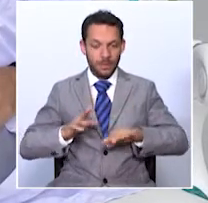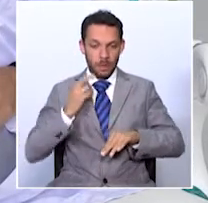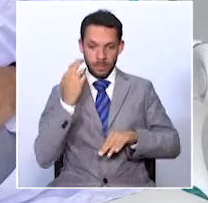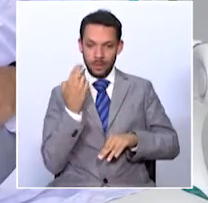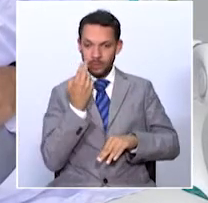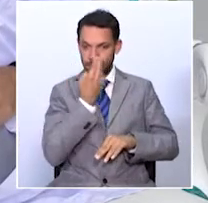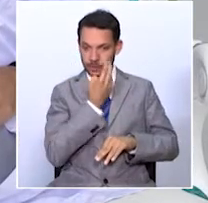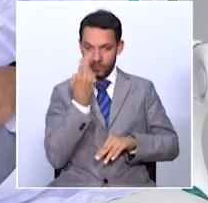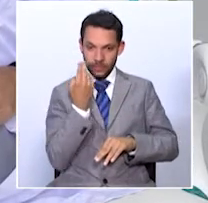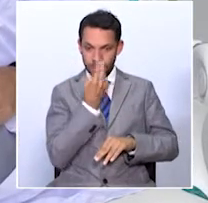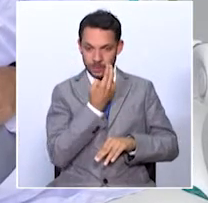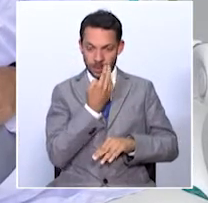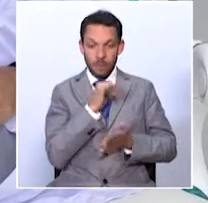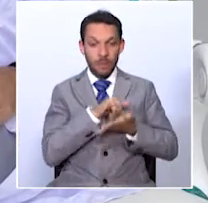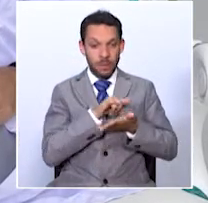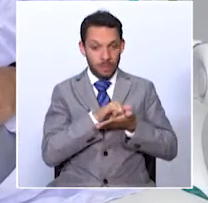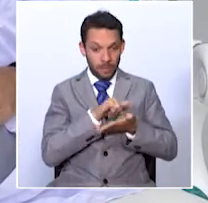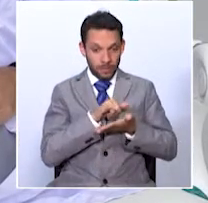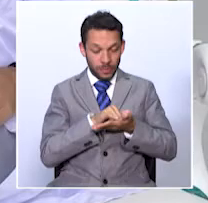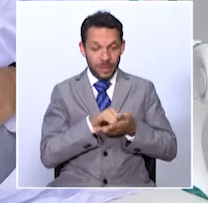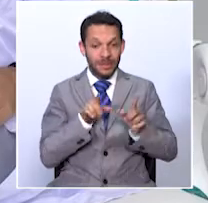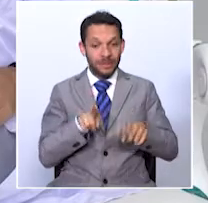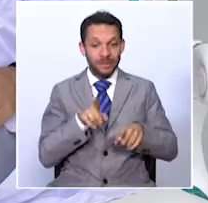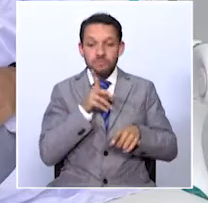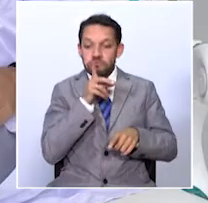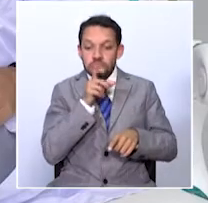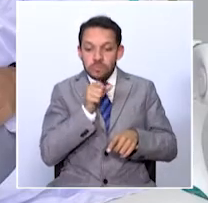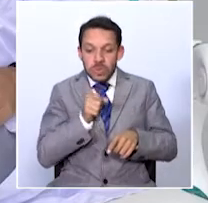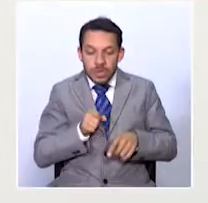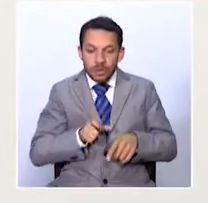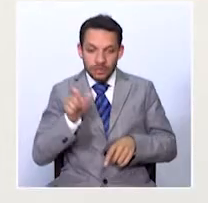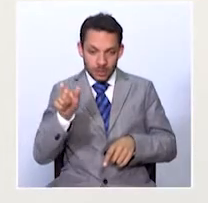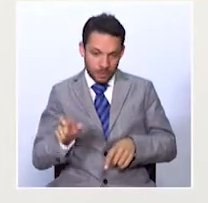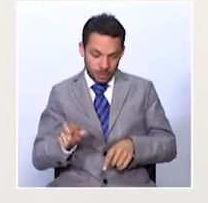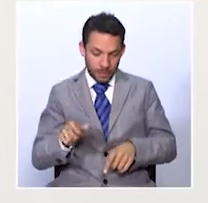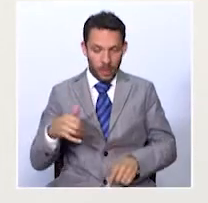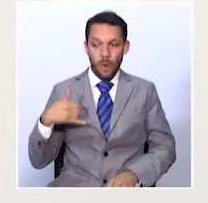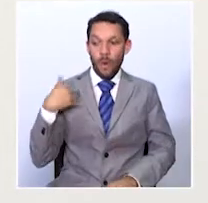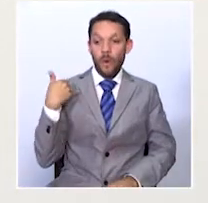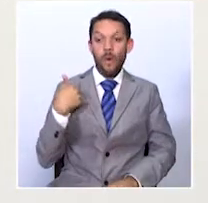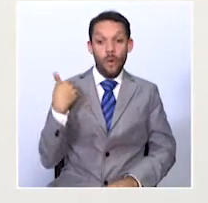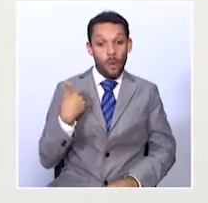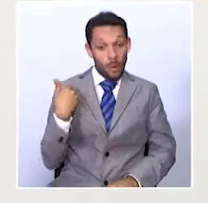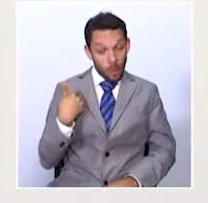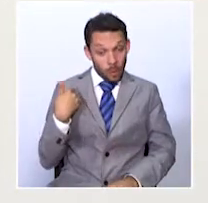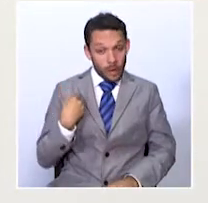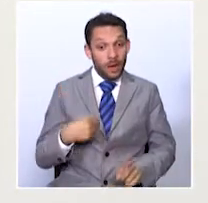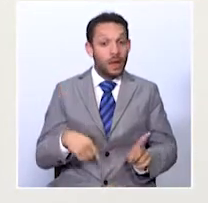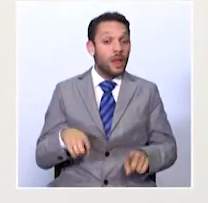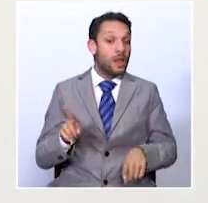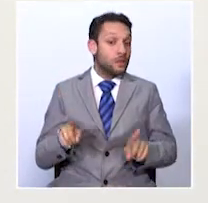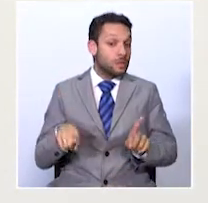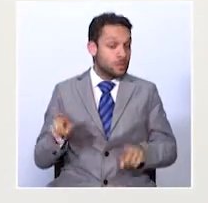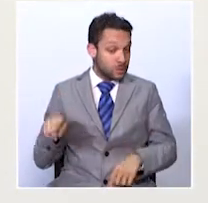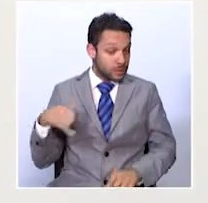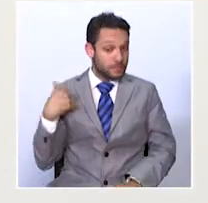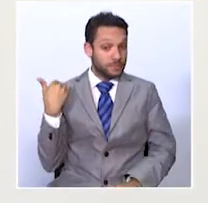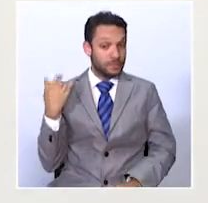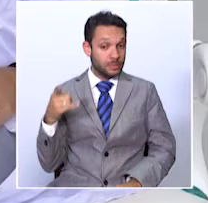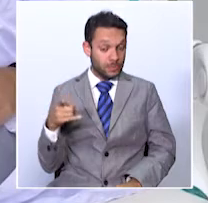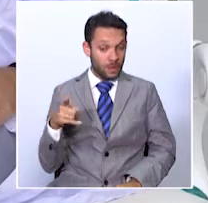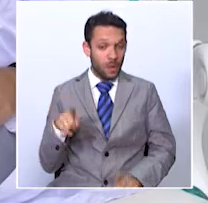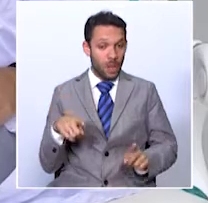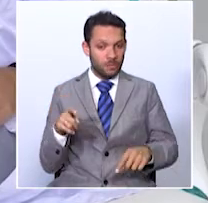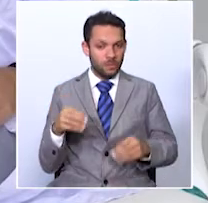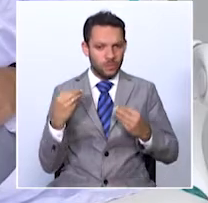proceso, pudiéramos decir, de envejecimiento, ¿cierto? Hay niñas que tienen unas mamas muy